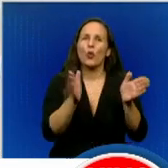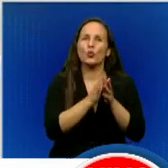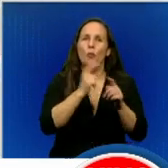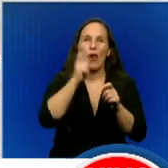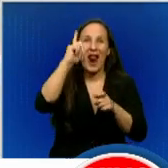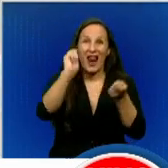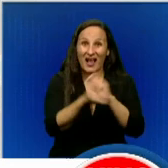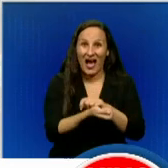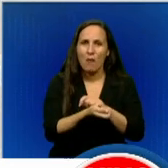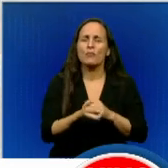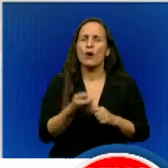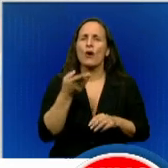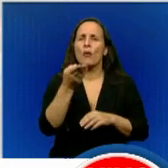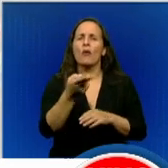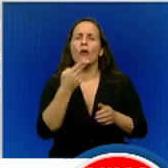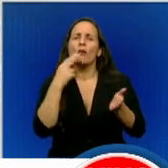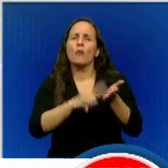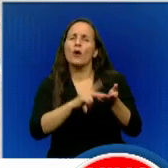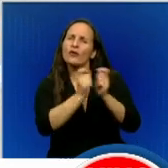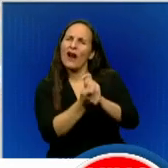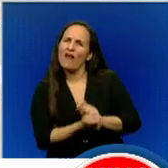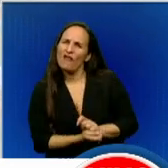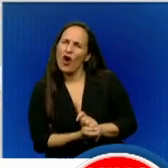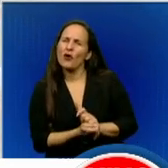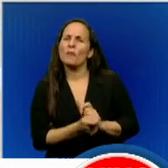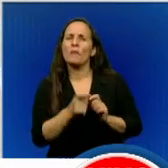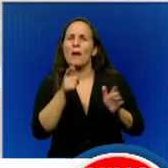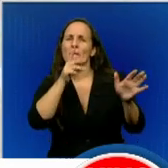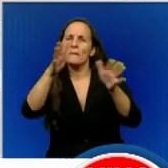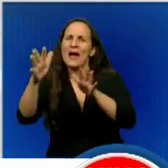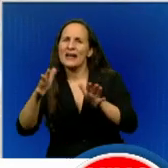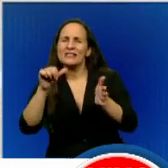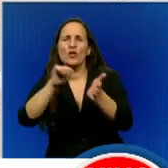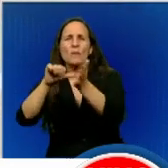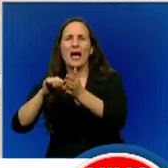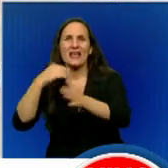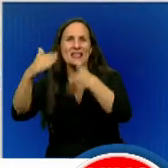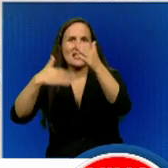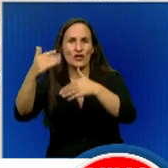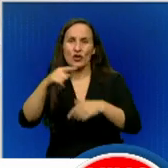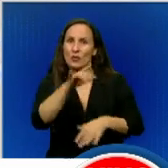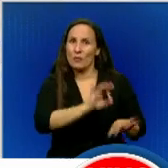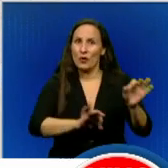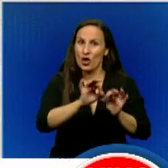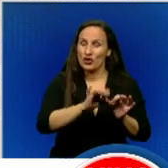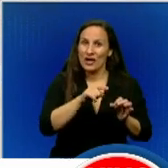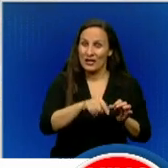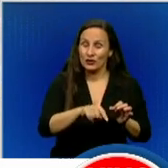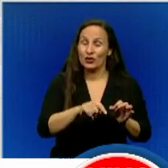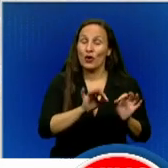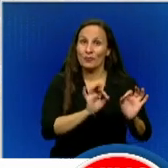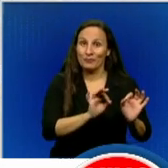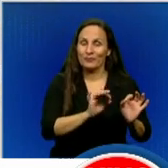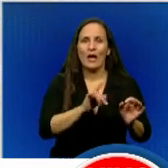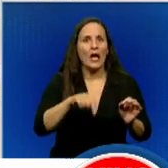que apuntaba a un sistema impositivo similar al de los países desarrollados este proyecto va en el sentido totalmente contrario